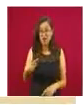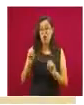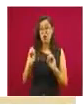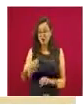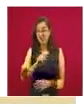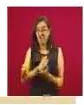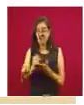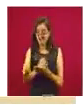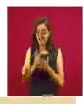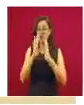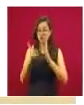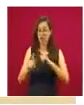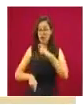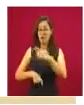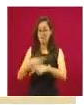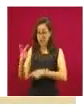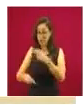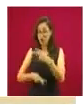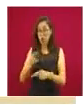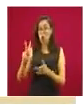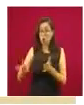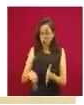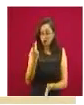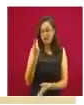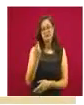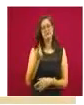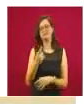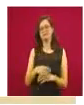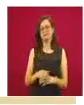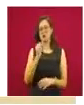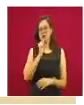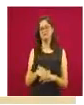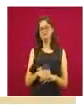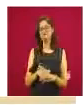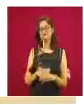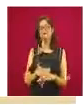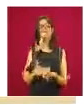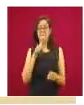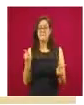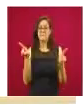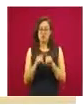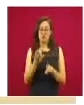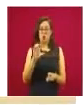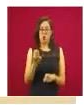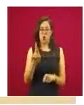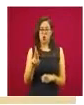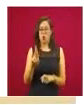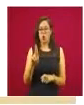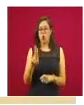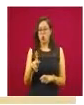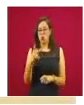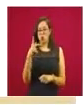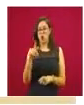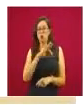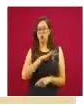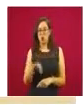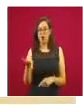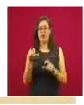Y evidentemente, una vez más, reiteramos que a través de la CURP puede uno meterse a la página de